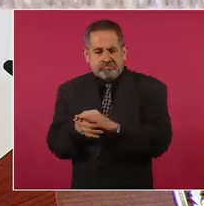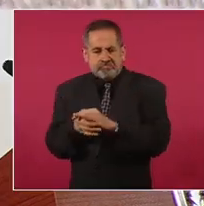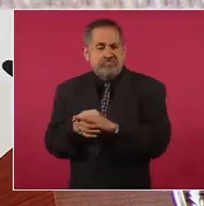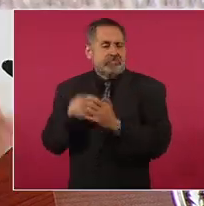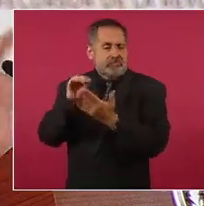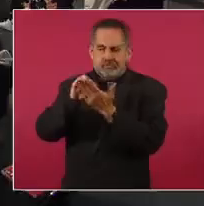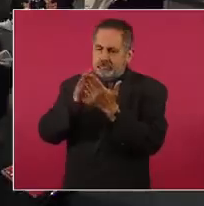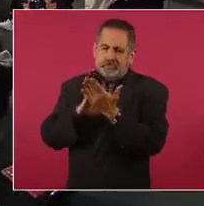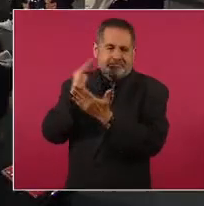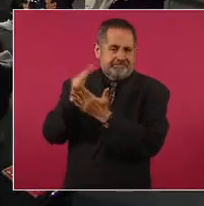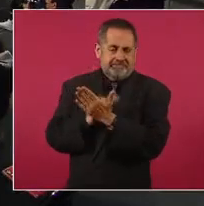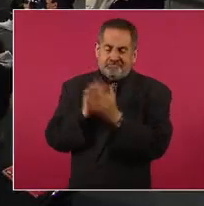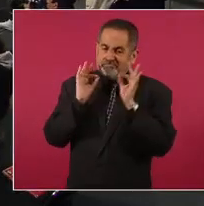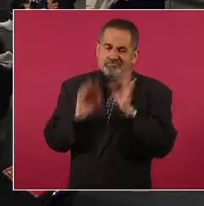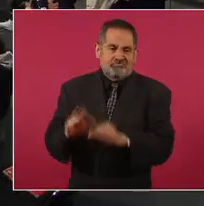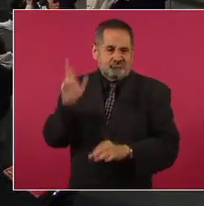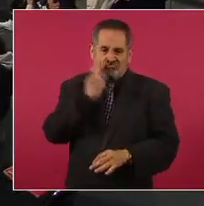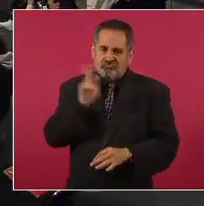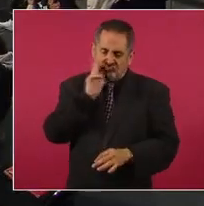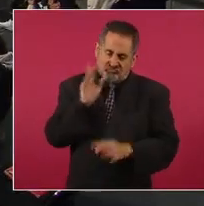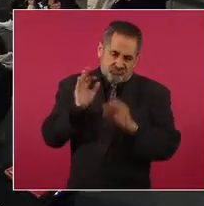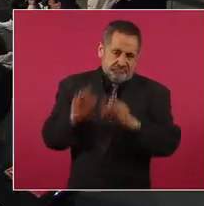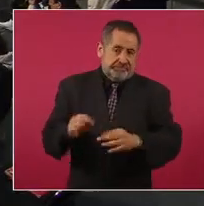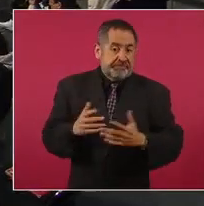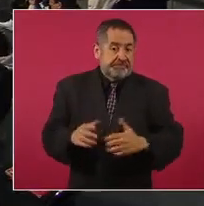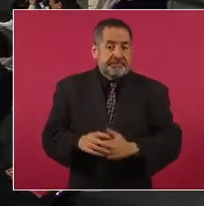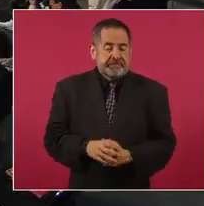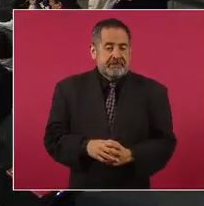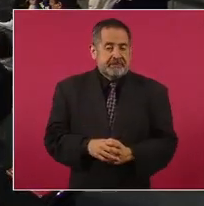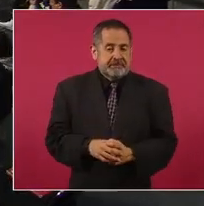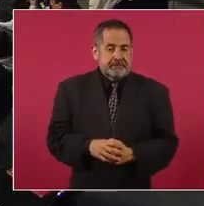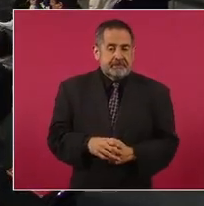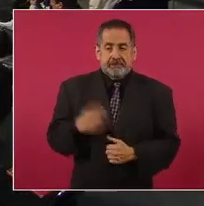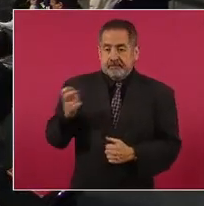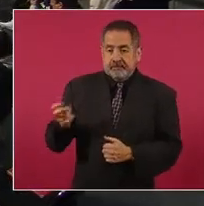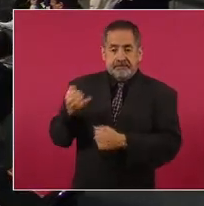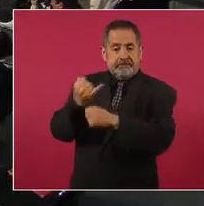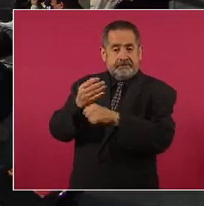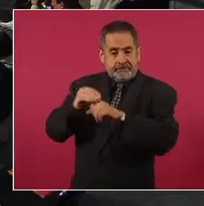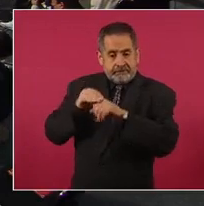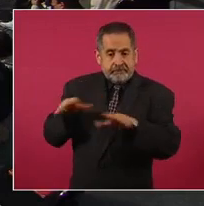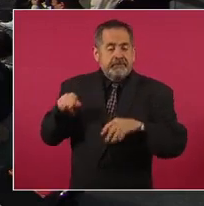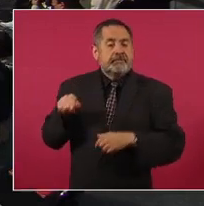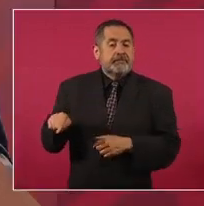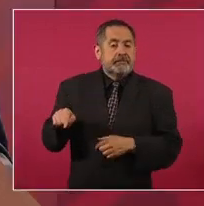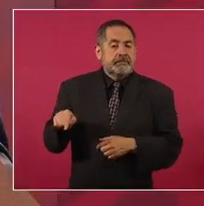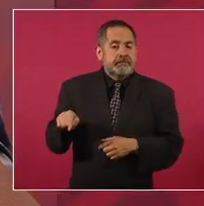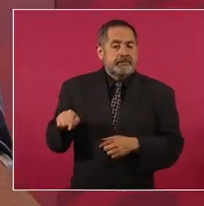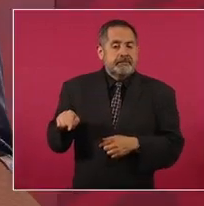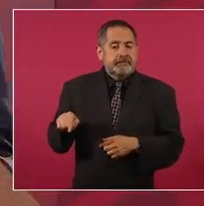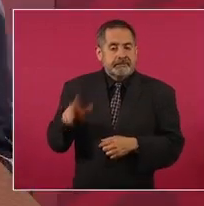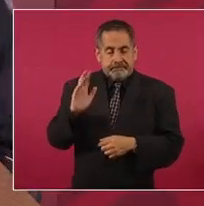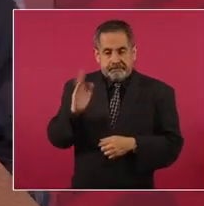Y claramente en el informe ya se